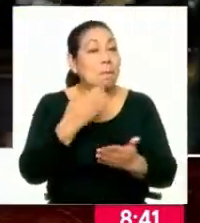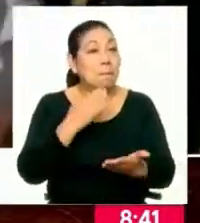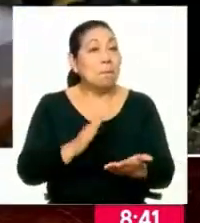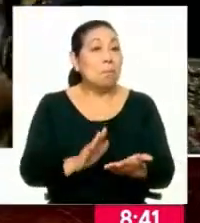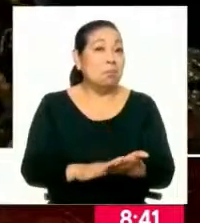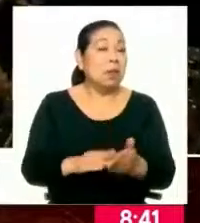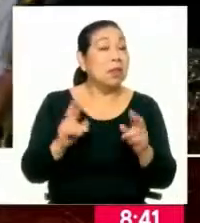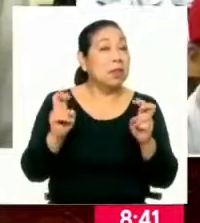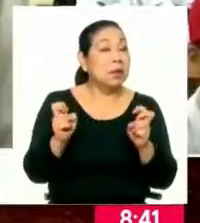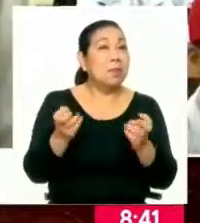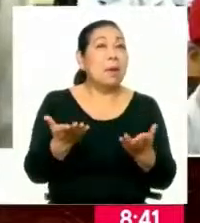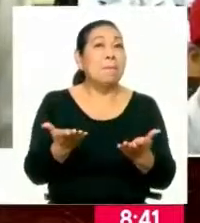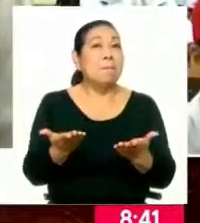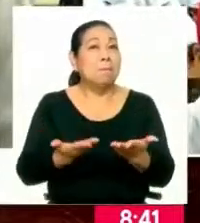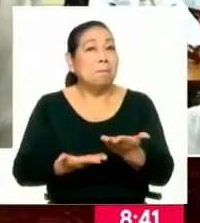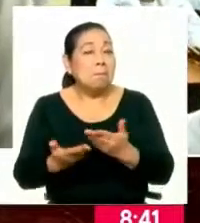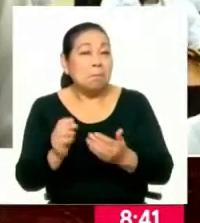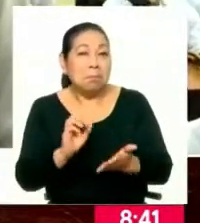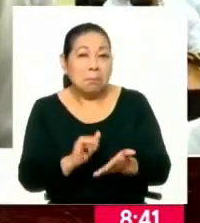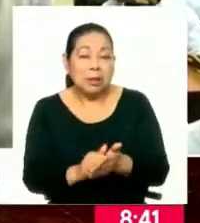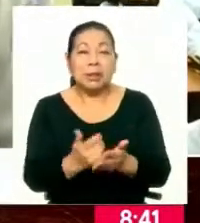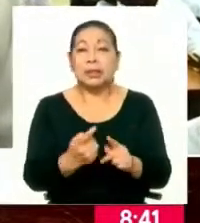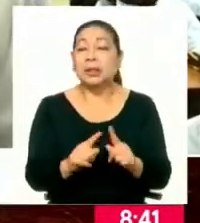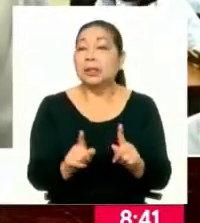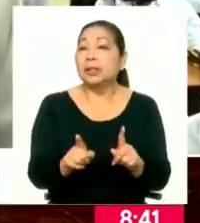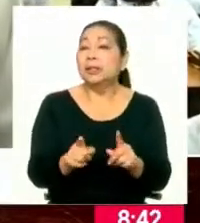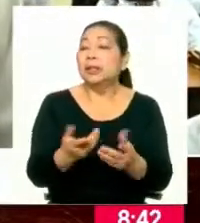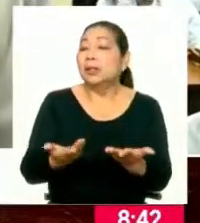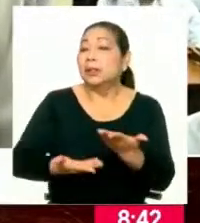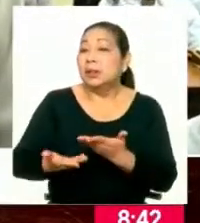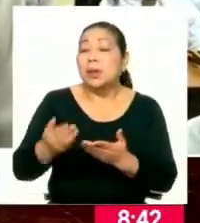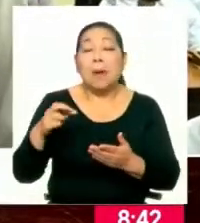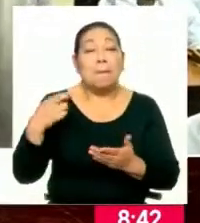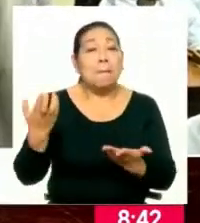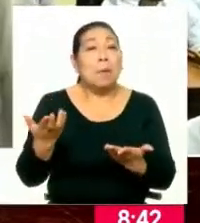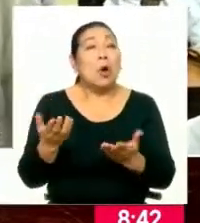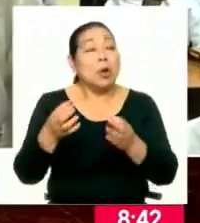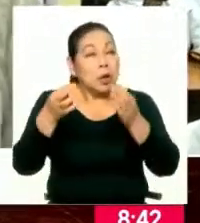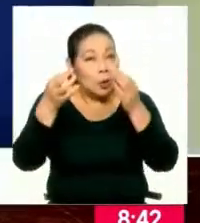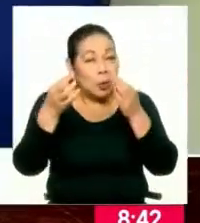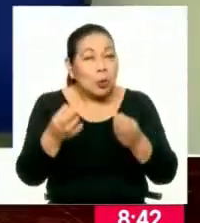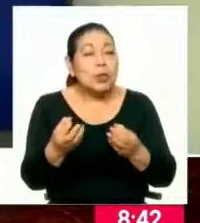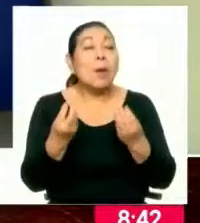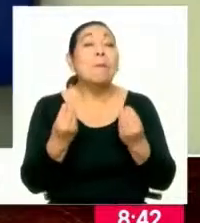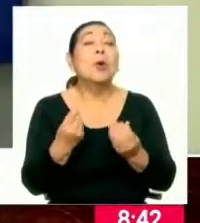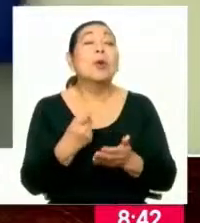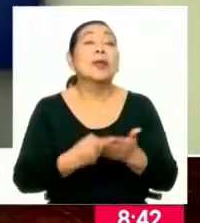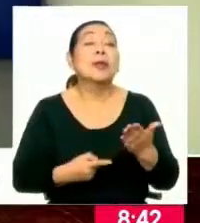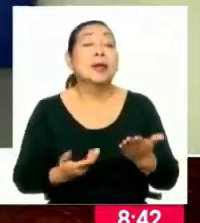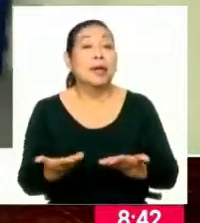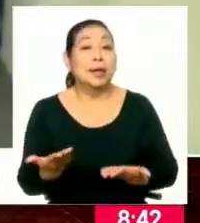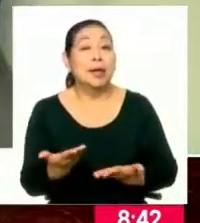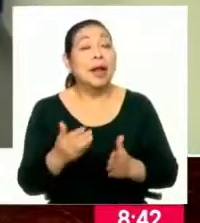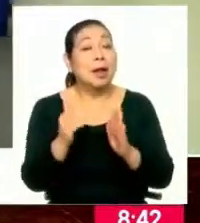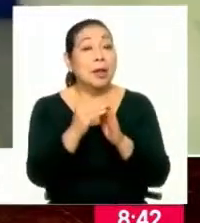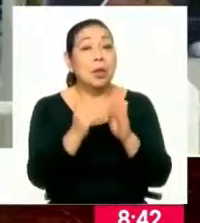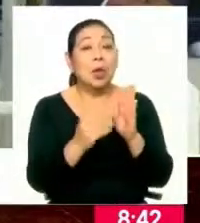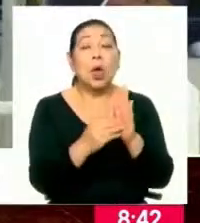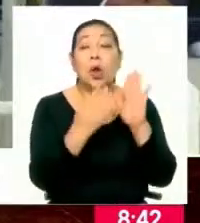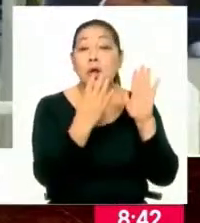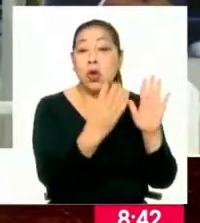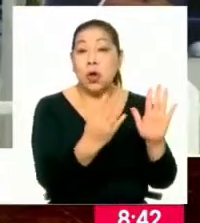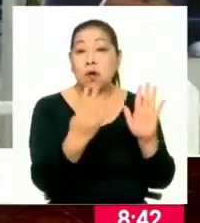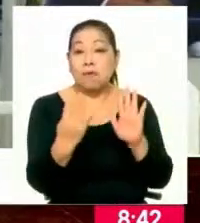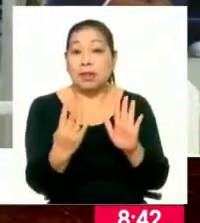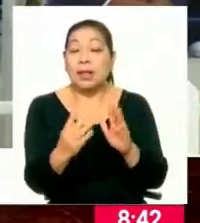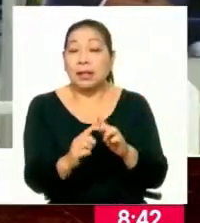delito, tema doloso, y además también las inhabilitaciones políticas, que justamente están reguladas en el artículo 99